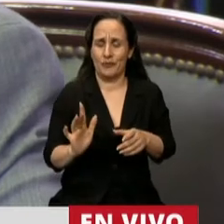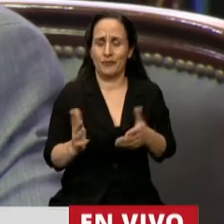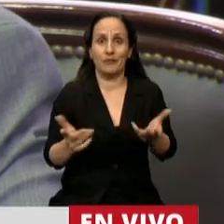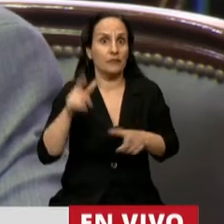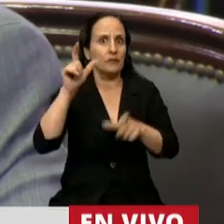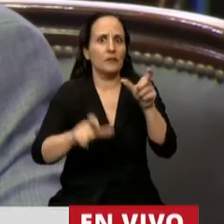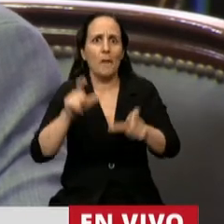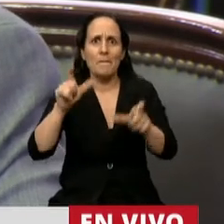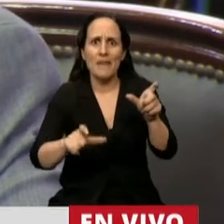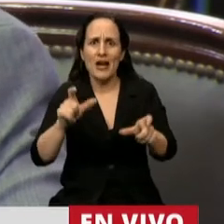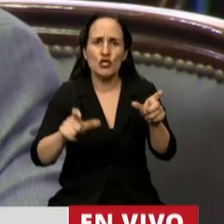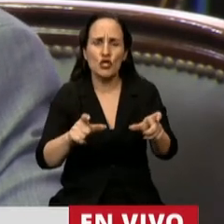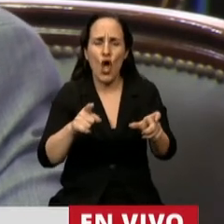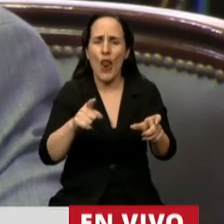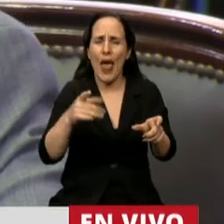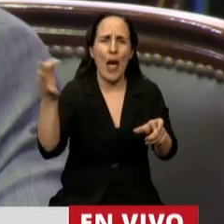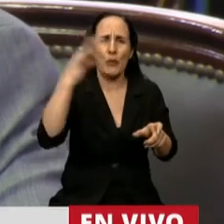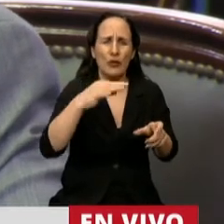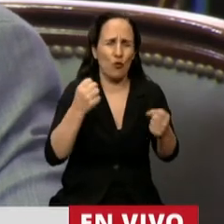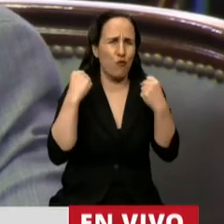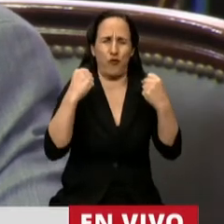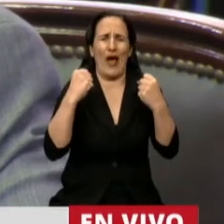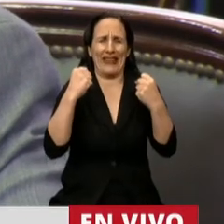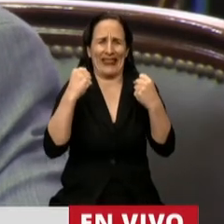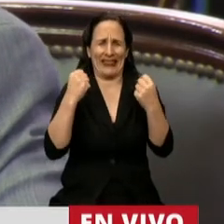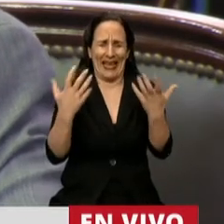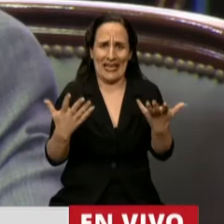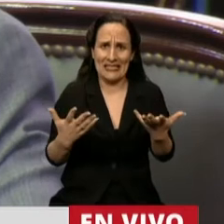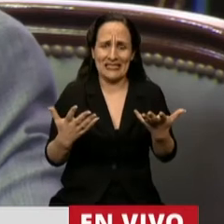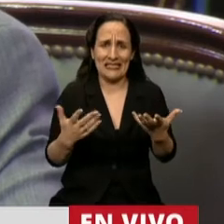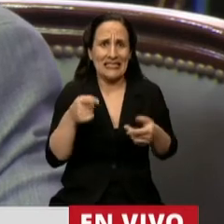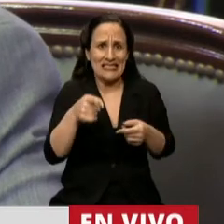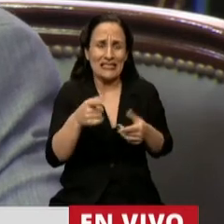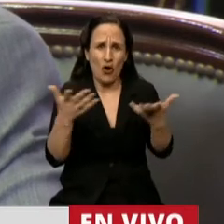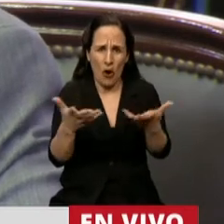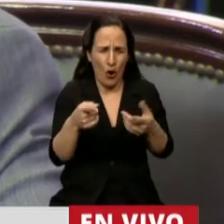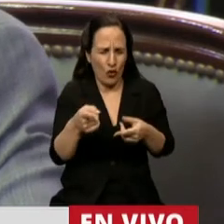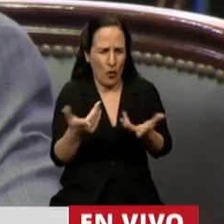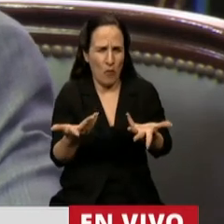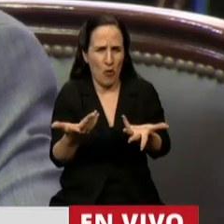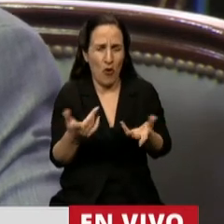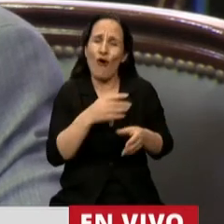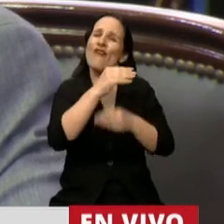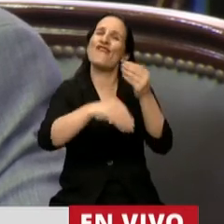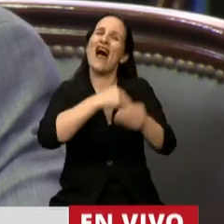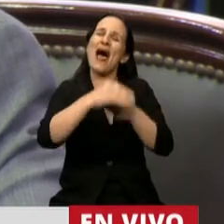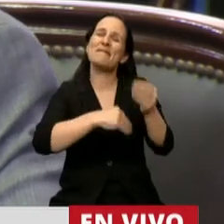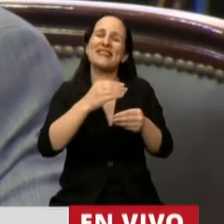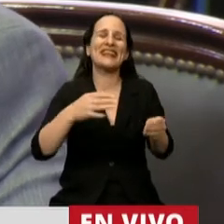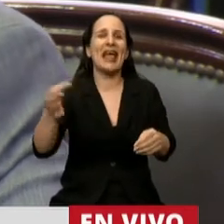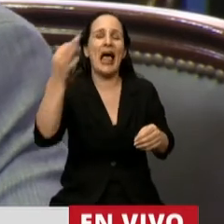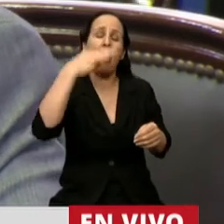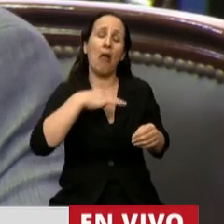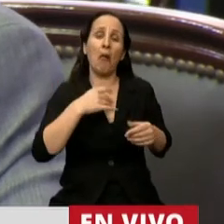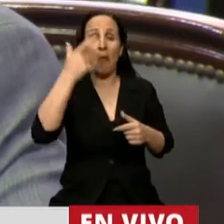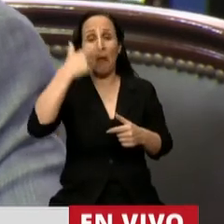pacientes que son atacados muy virulentamente. Y también en esto está la incertidumbre, porque ese mismo virus que penetra en toda una familia, a alguien no le